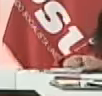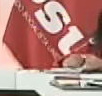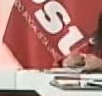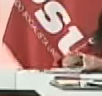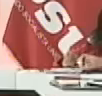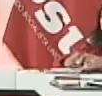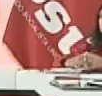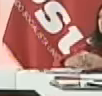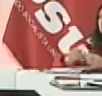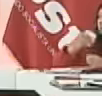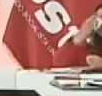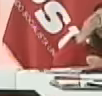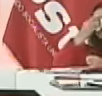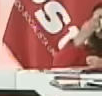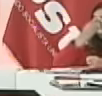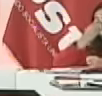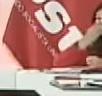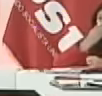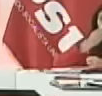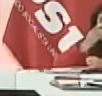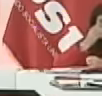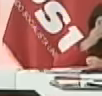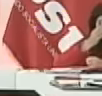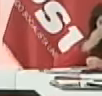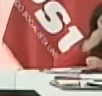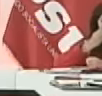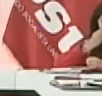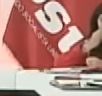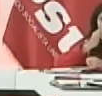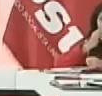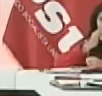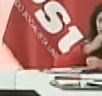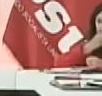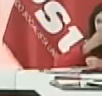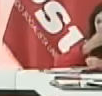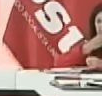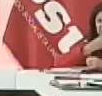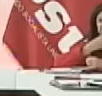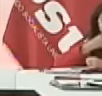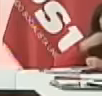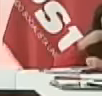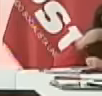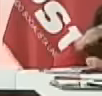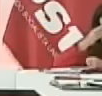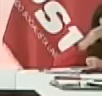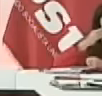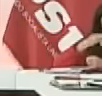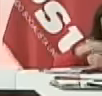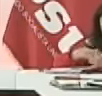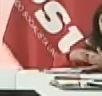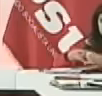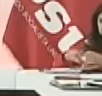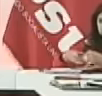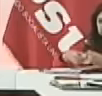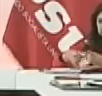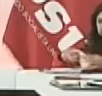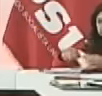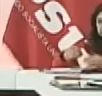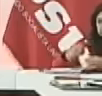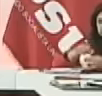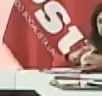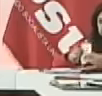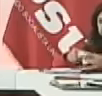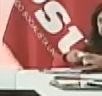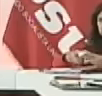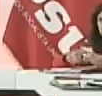mes de noviembre, cuenta con la presencia además de la JPSU en pleno, toda